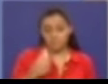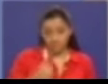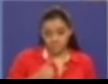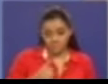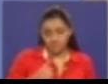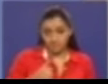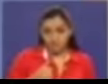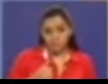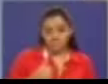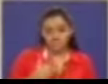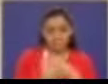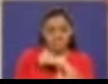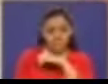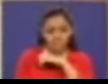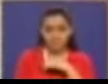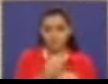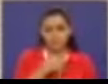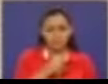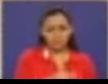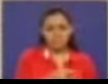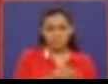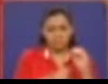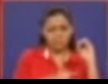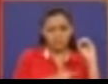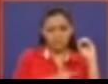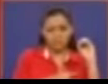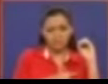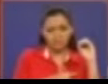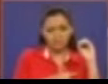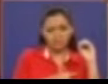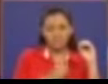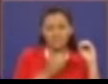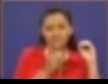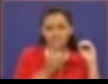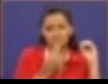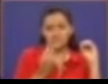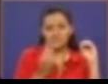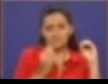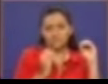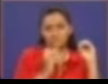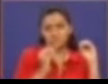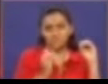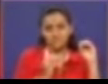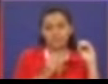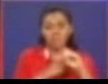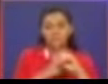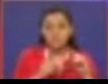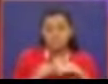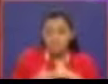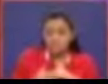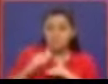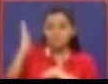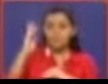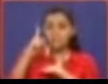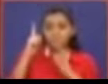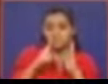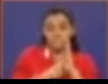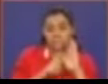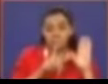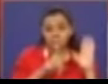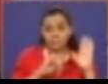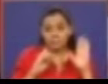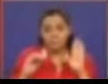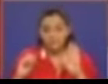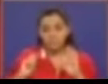a los pobres, no les cobramos nada. A los que reciben algo, les cobramos poquito. Pero los que reciben más de 1.600 salarios